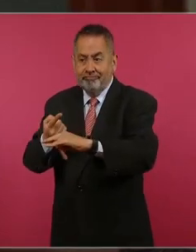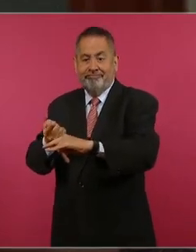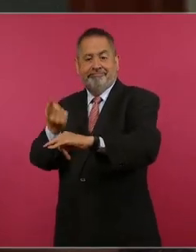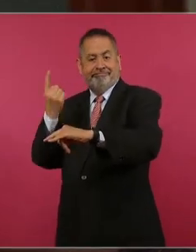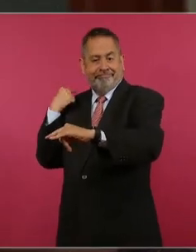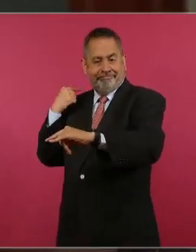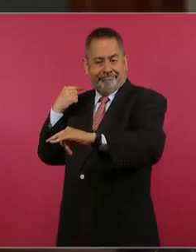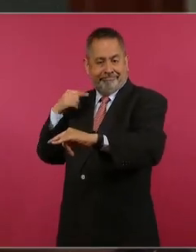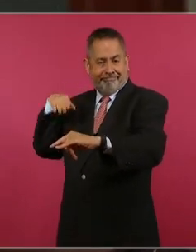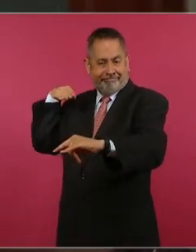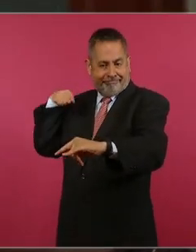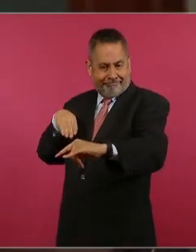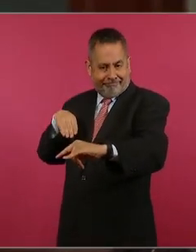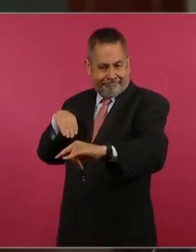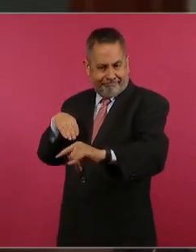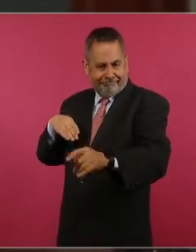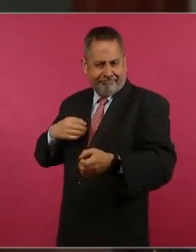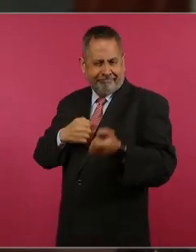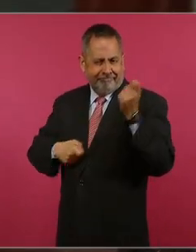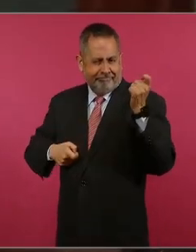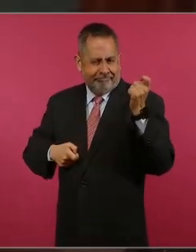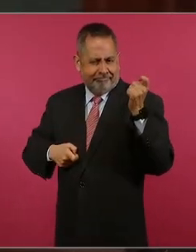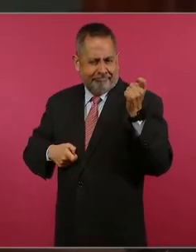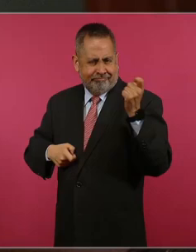camioneta con hombres armados.